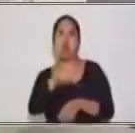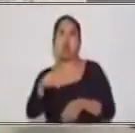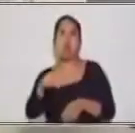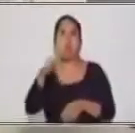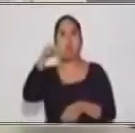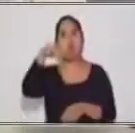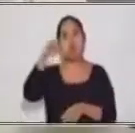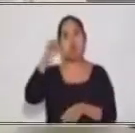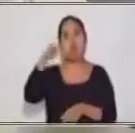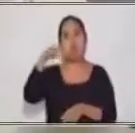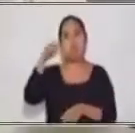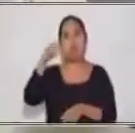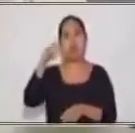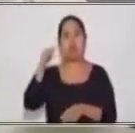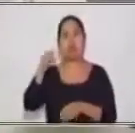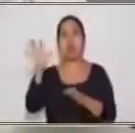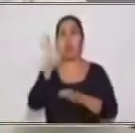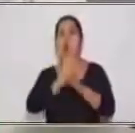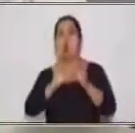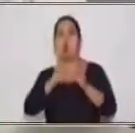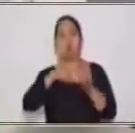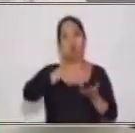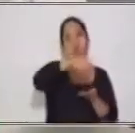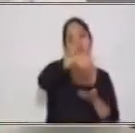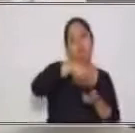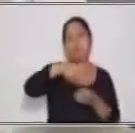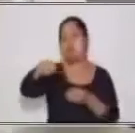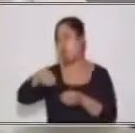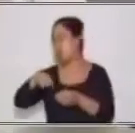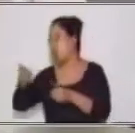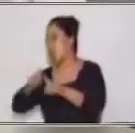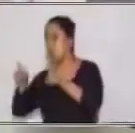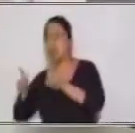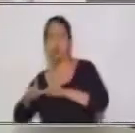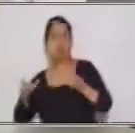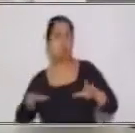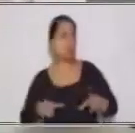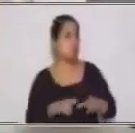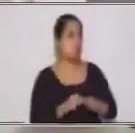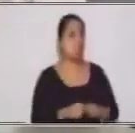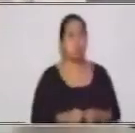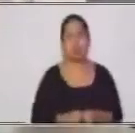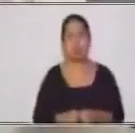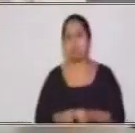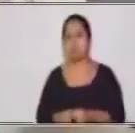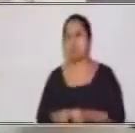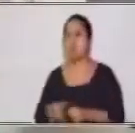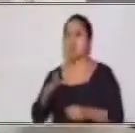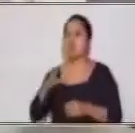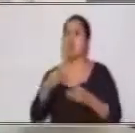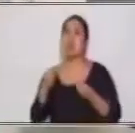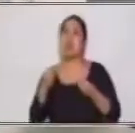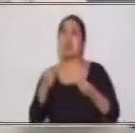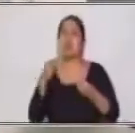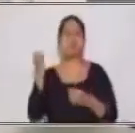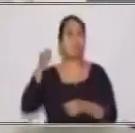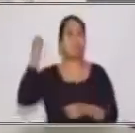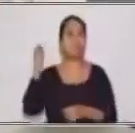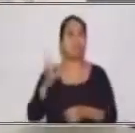¿sí? Dentro de la temática, por supuesto, su literatura es muy exótica, contiene mucha fantasía, contiene